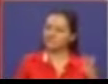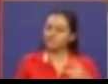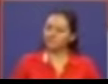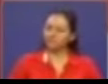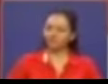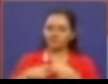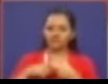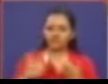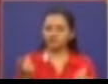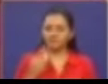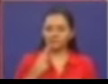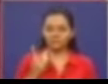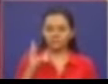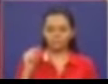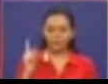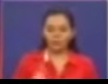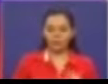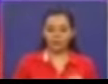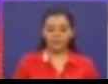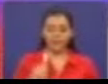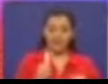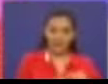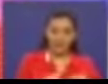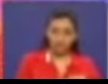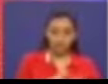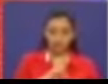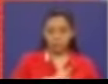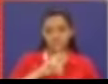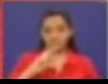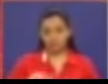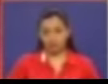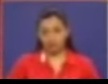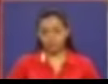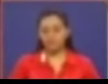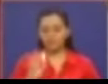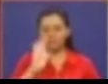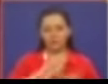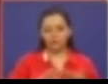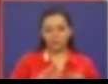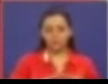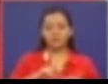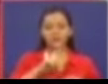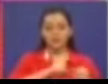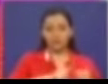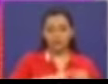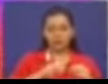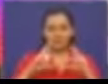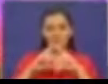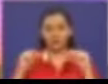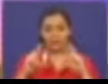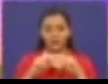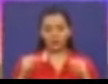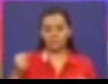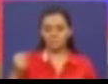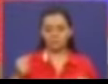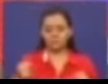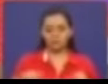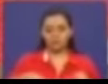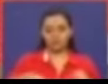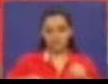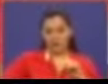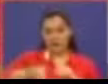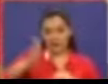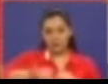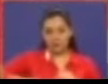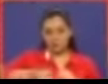carretera Quito-Tena, por atención que le hemos dado, 45 días seguidos de lluvia, se ha desbancado en 7